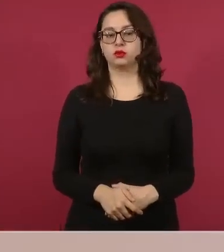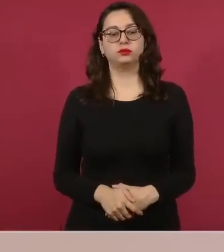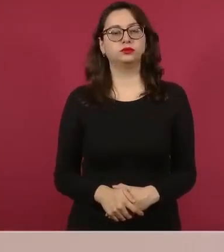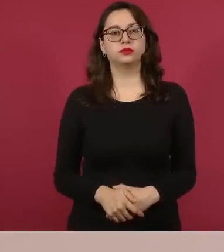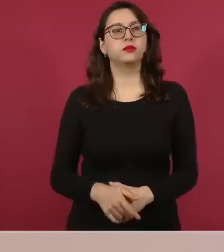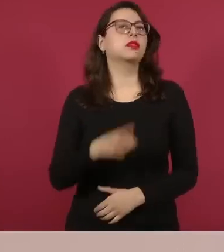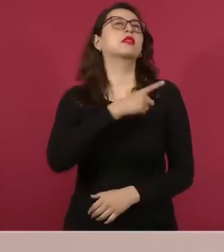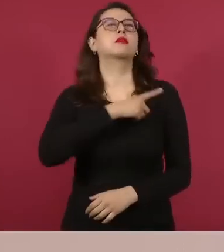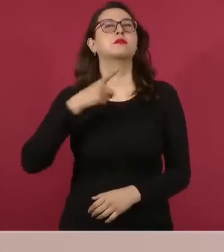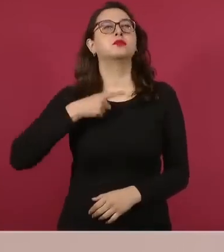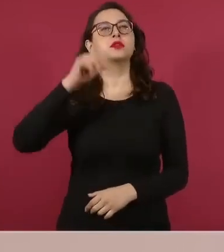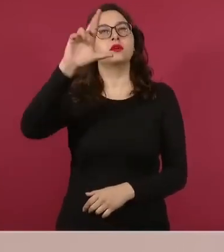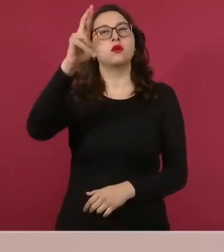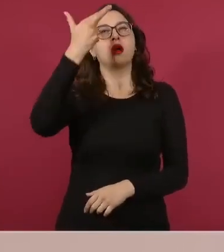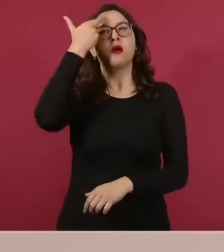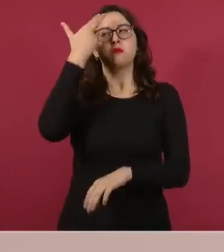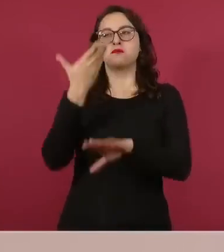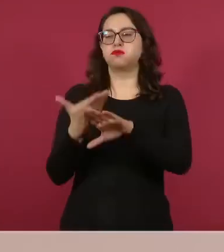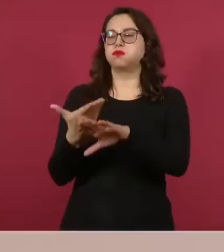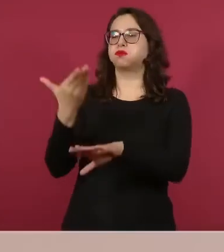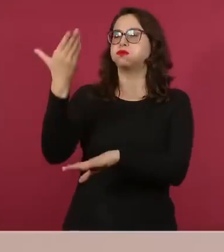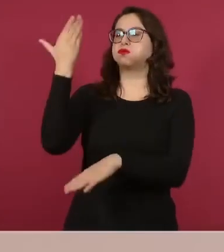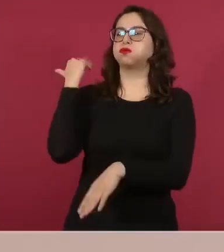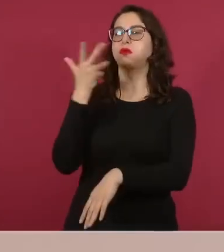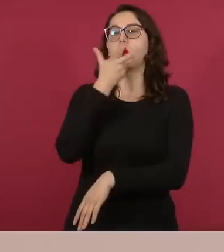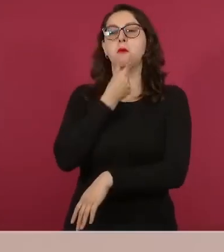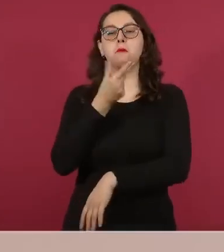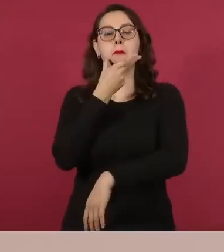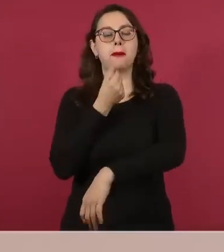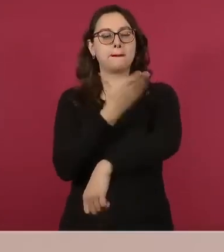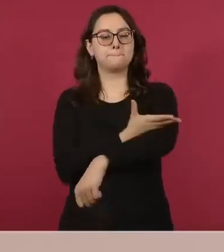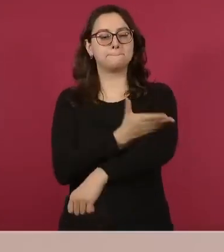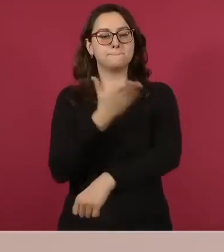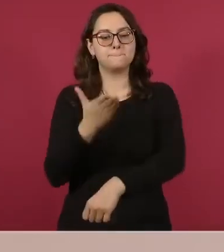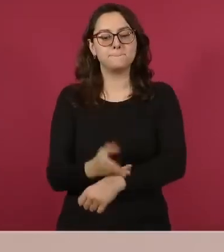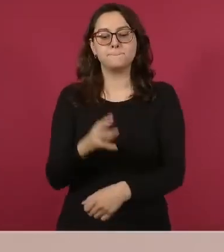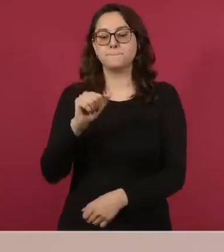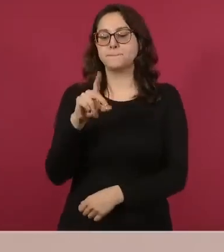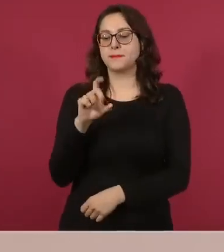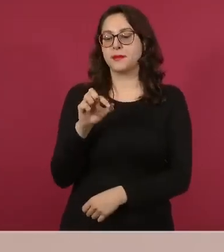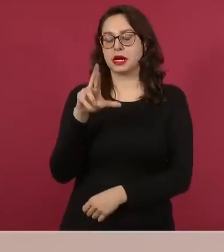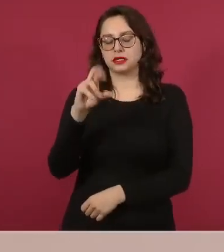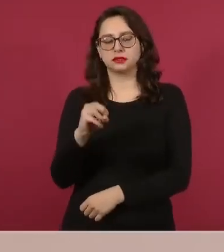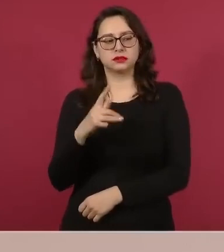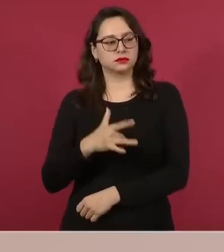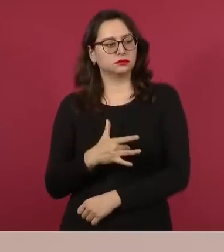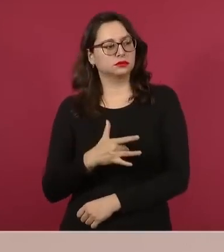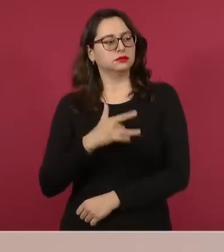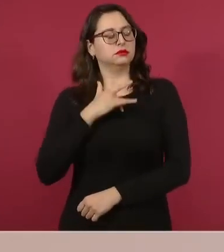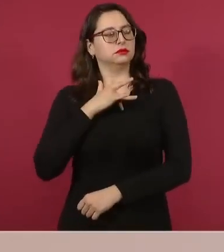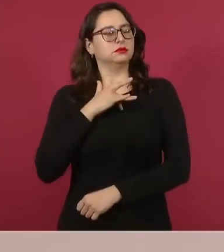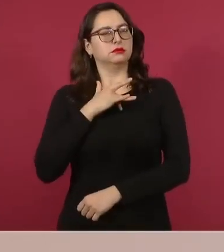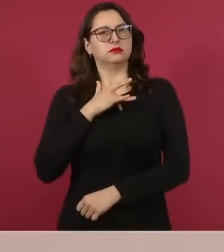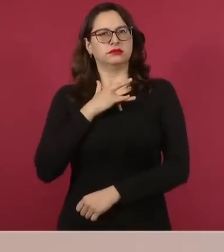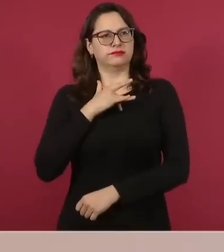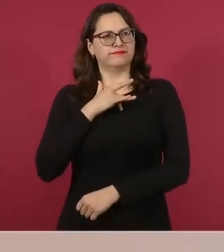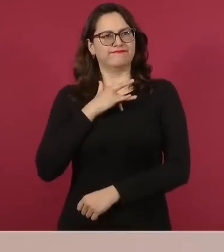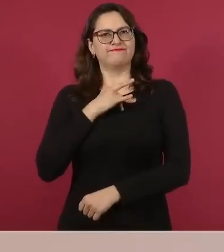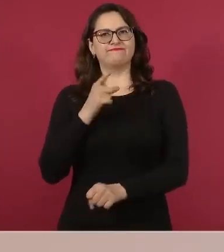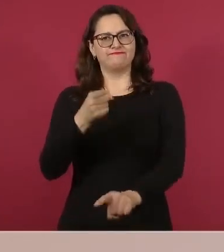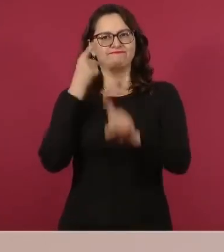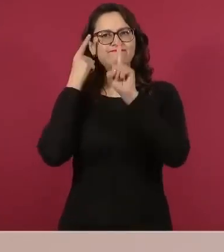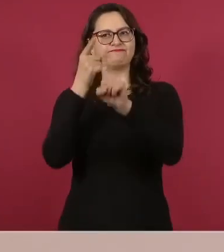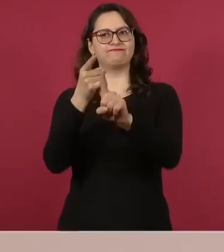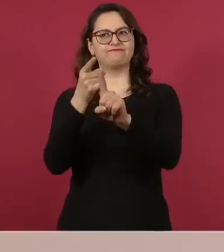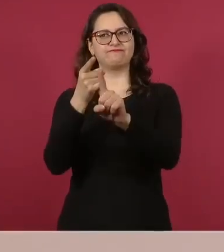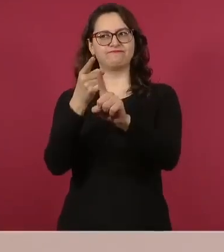Madero, con ideales libertarios, llamó al pueblo de México a tomar las armas